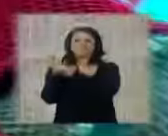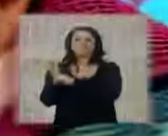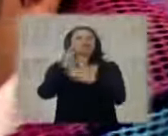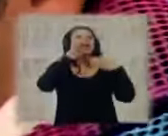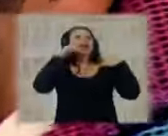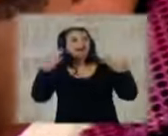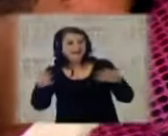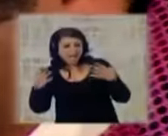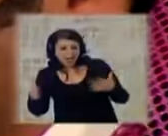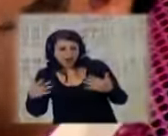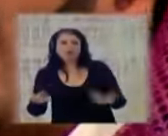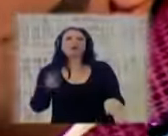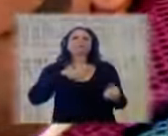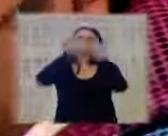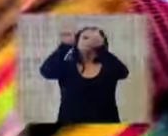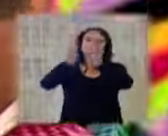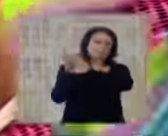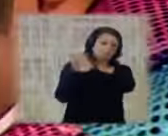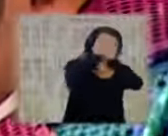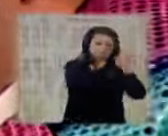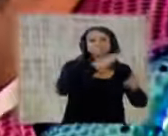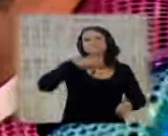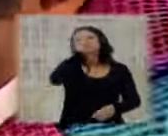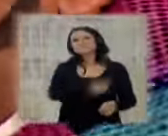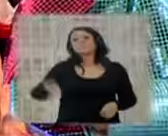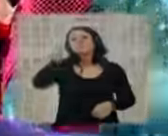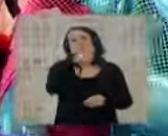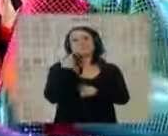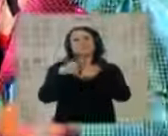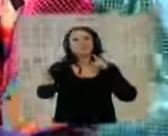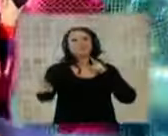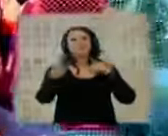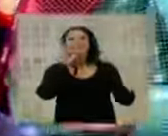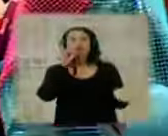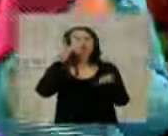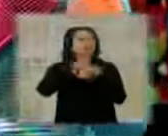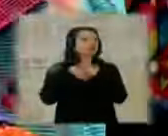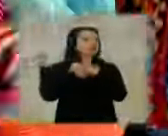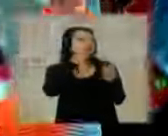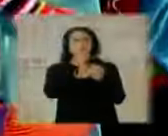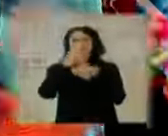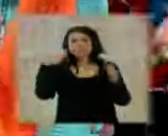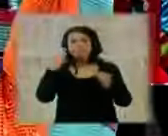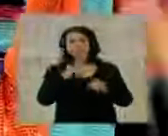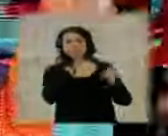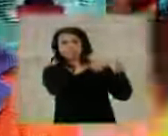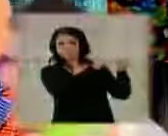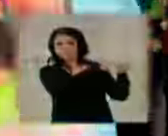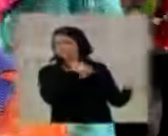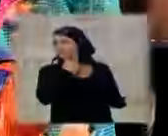Ahora para variar les voy a cantar algo diferente. Va para una murga que es vomitiva de ahí